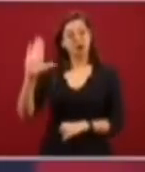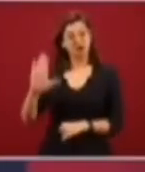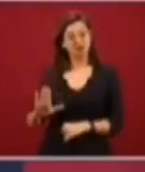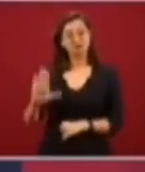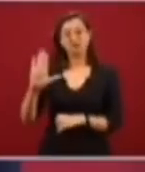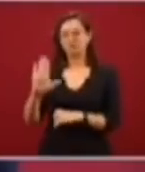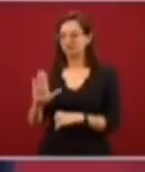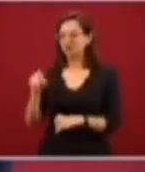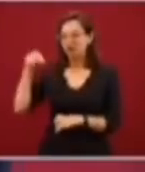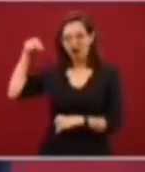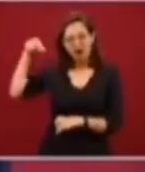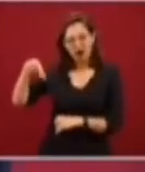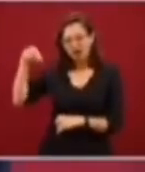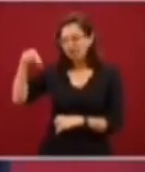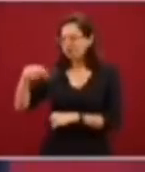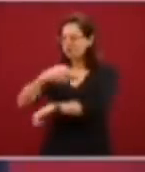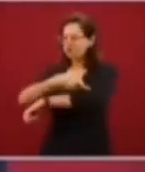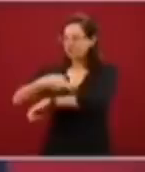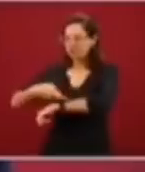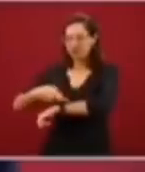de seguridad social